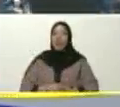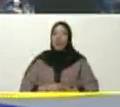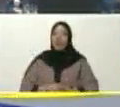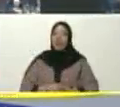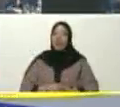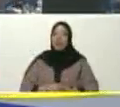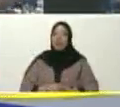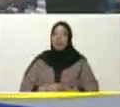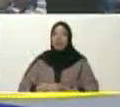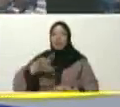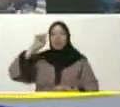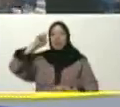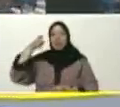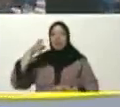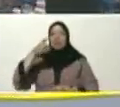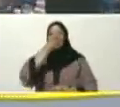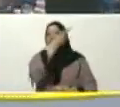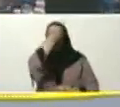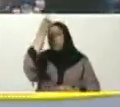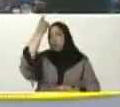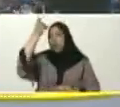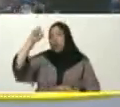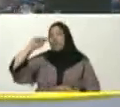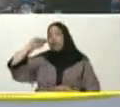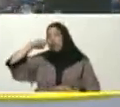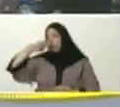Yo recuerdo Diosdado, compañero,